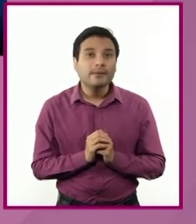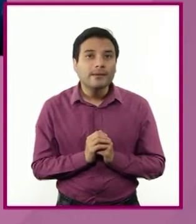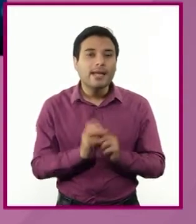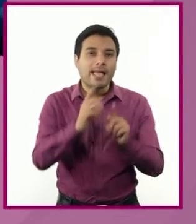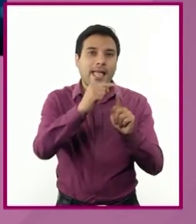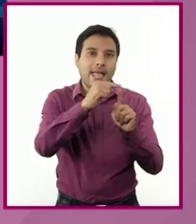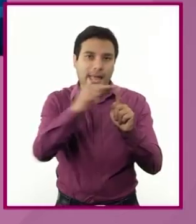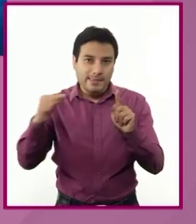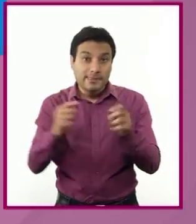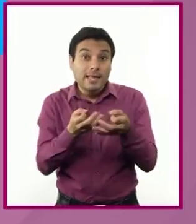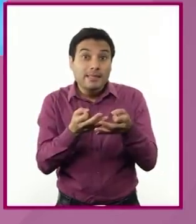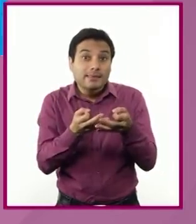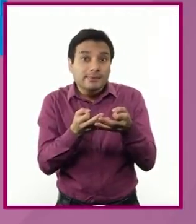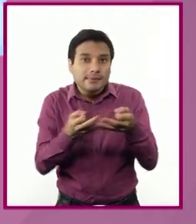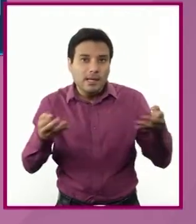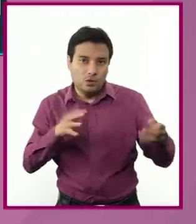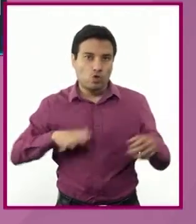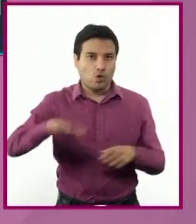total del territorio.